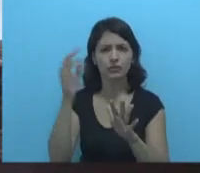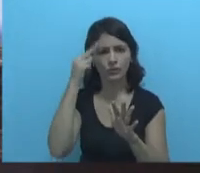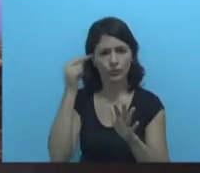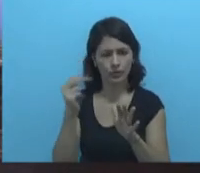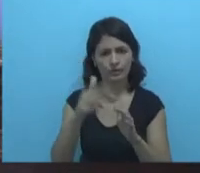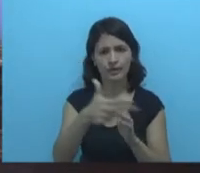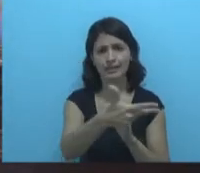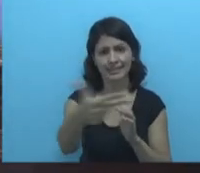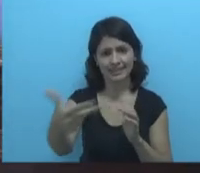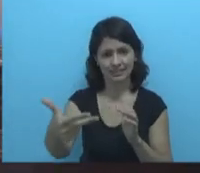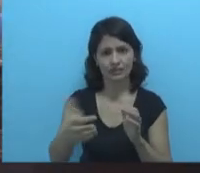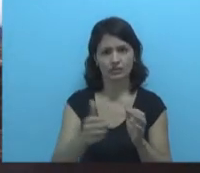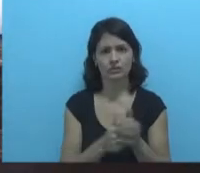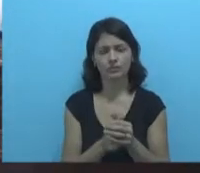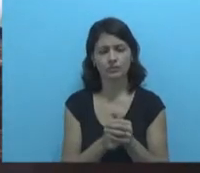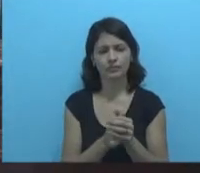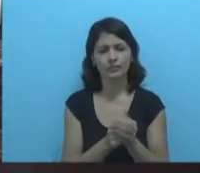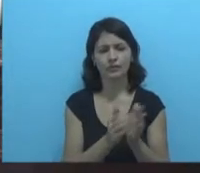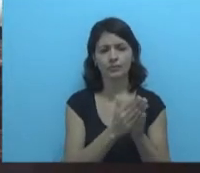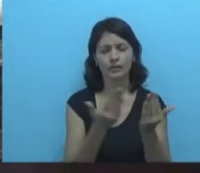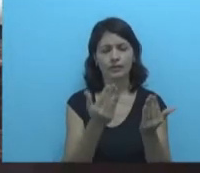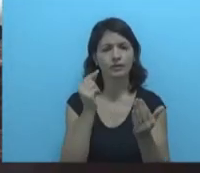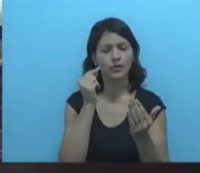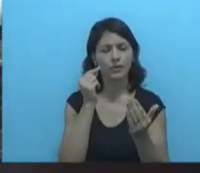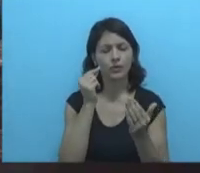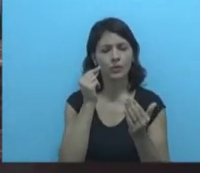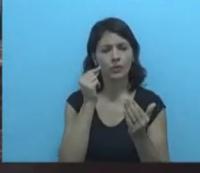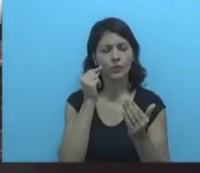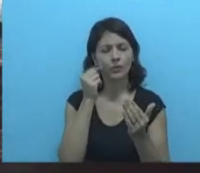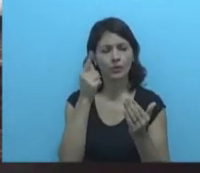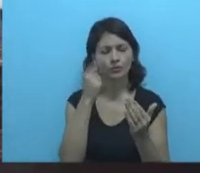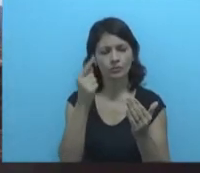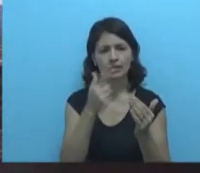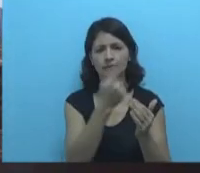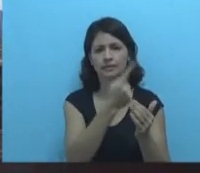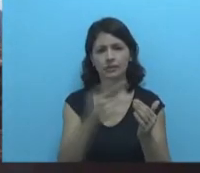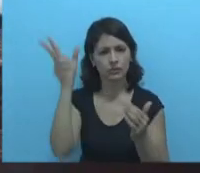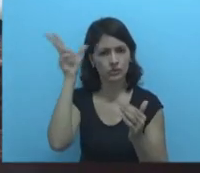preferencia para 3 sesiones. Expediente 41188,